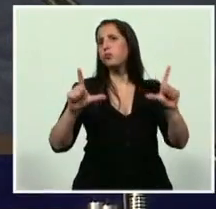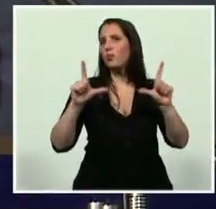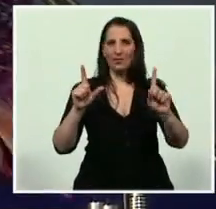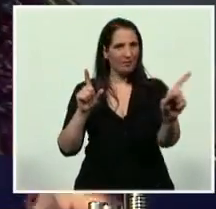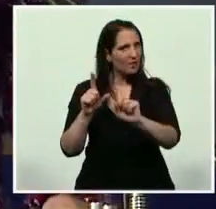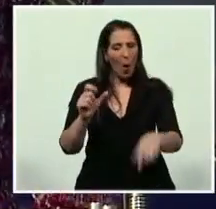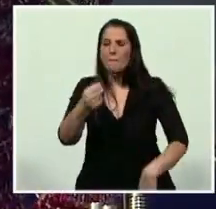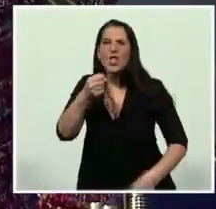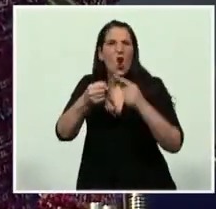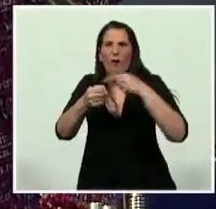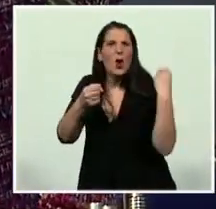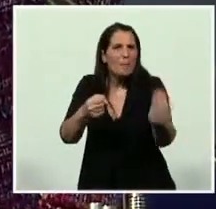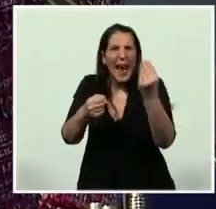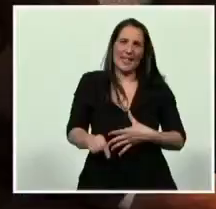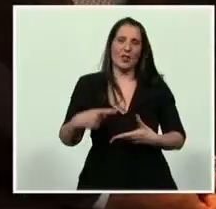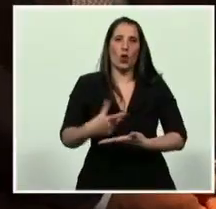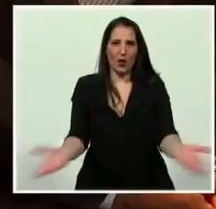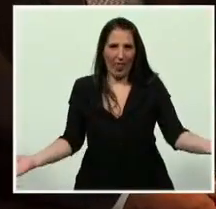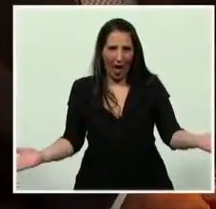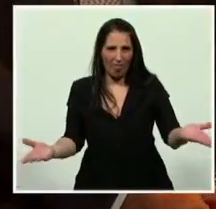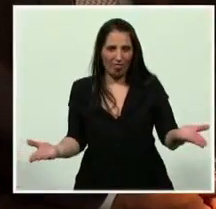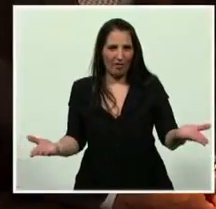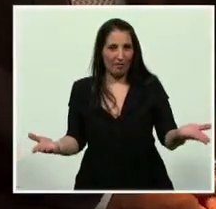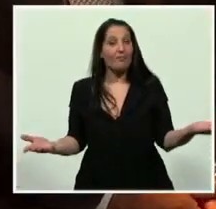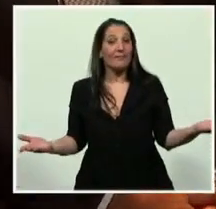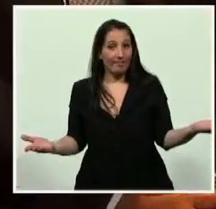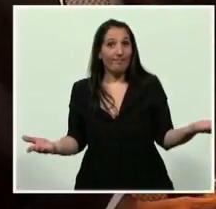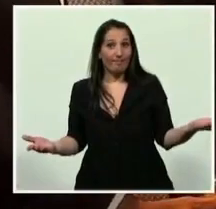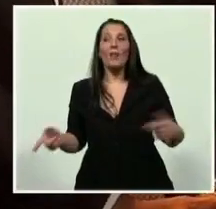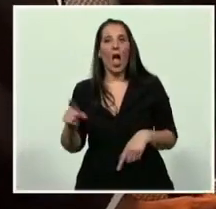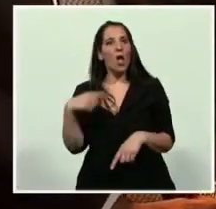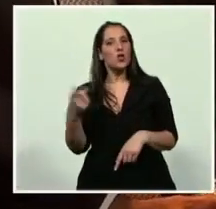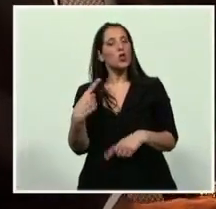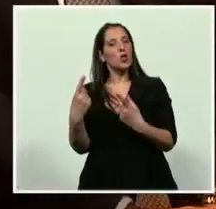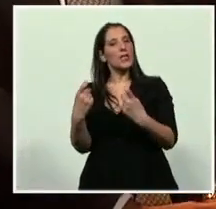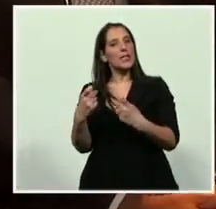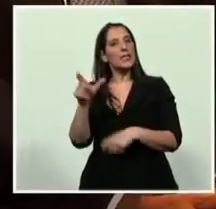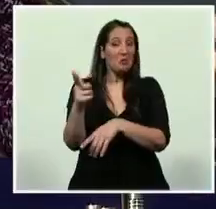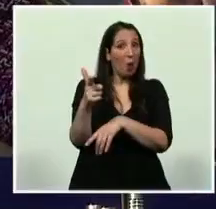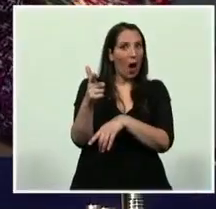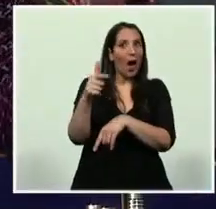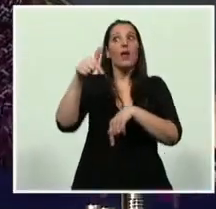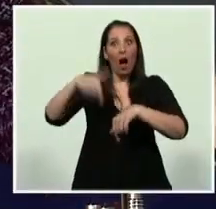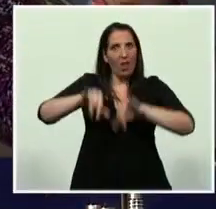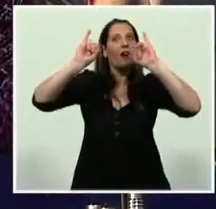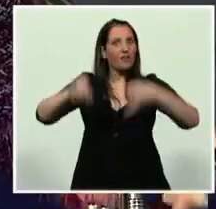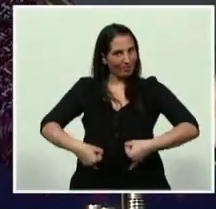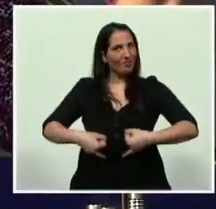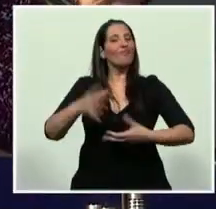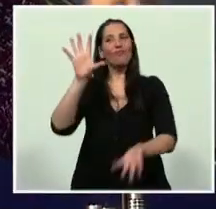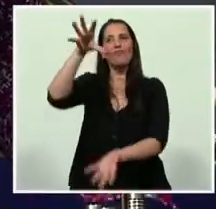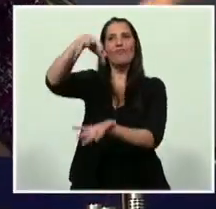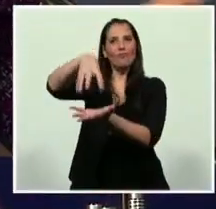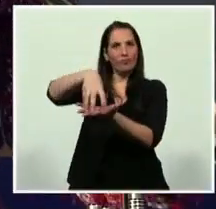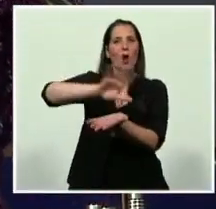los argentinos nuevas conquistas y logros. 26.000 metros cuadrados de hospital